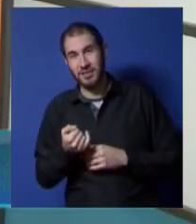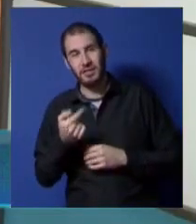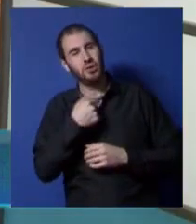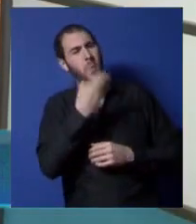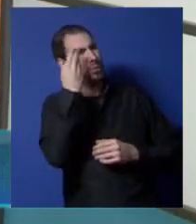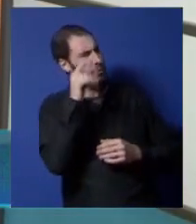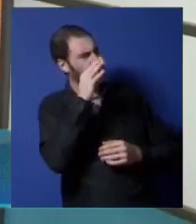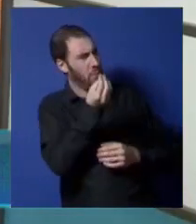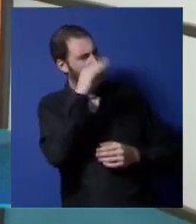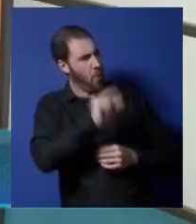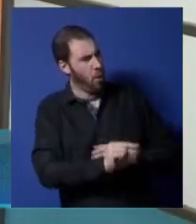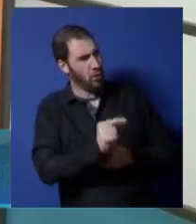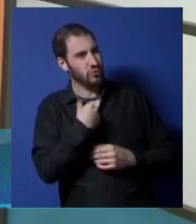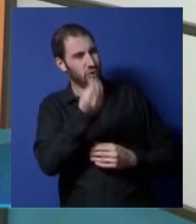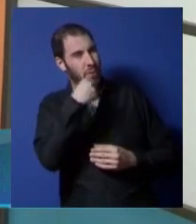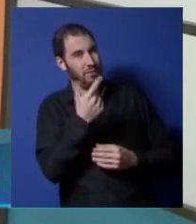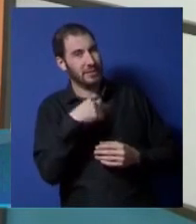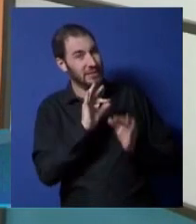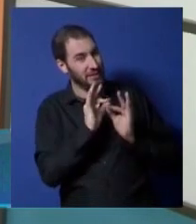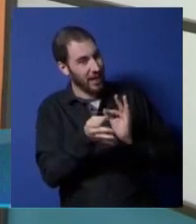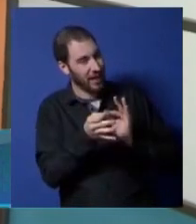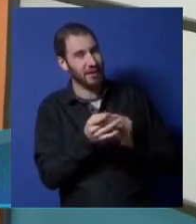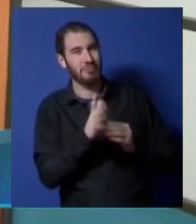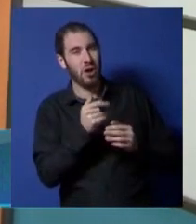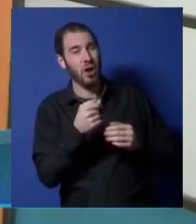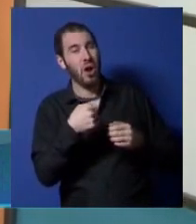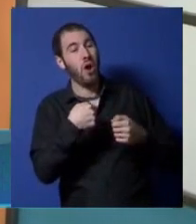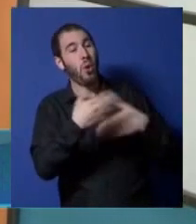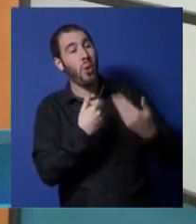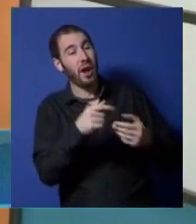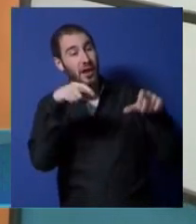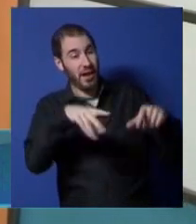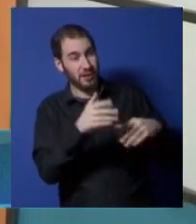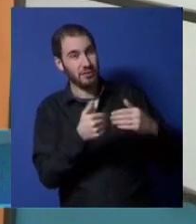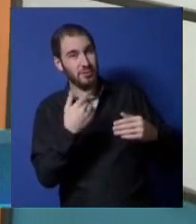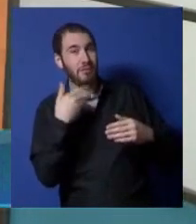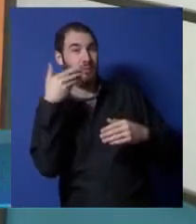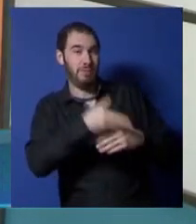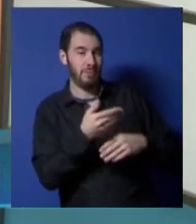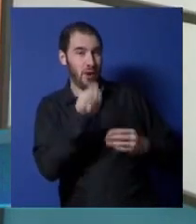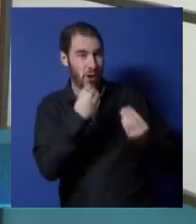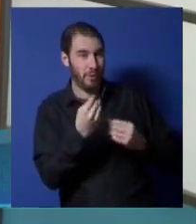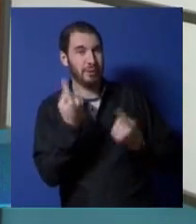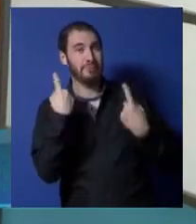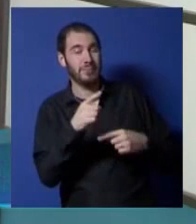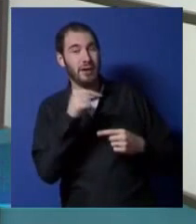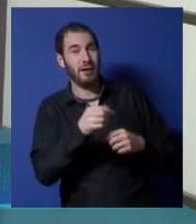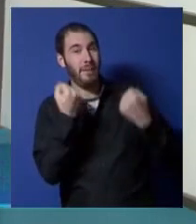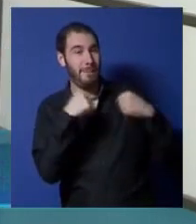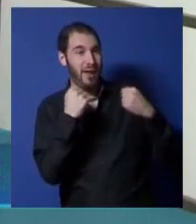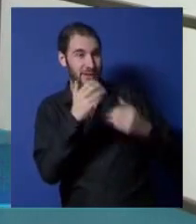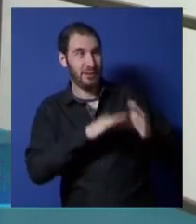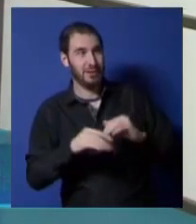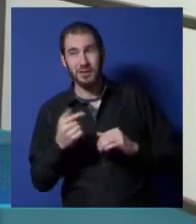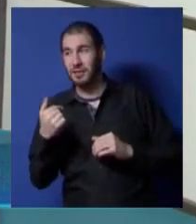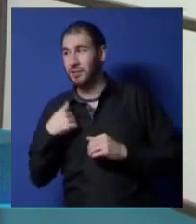tantas veces, ¿eh? Bien. Y he comido cuando he estado cerca. Una vez fui a jugar al Polimeni, por ejemplo, y salimos y comimos en Barloa. Pero hay que hacerlo una práctica. Yo he